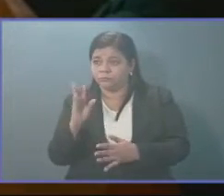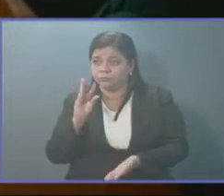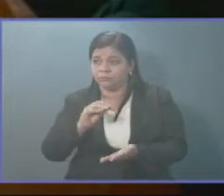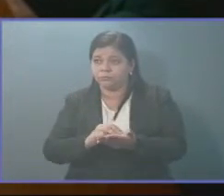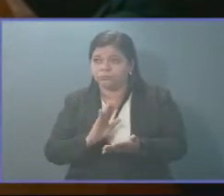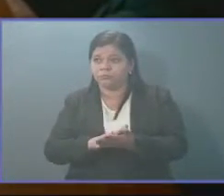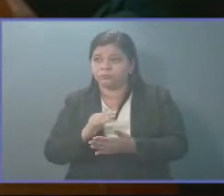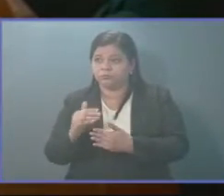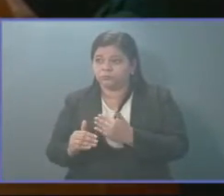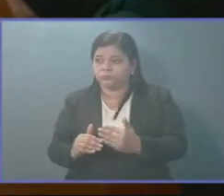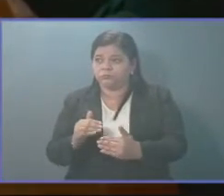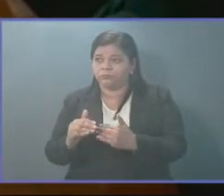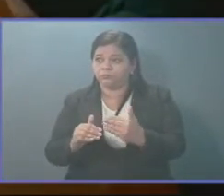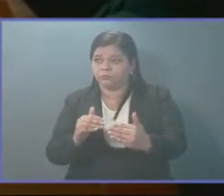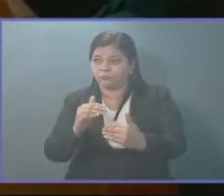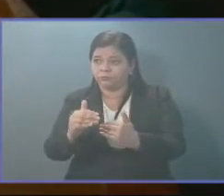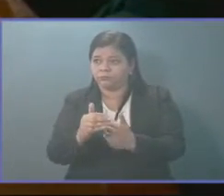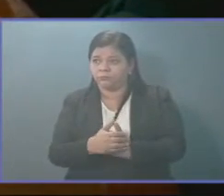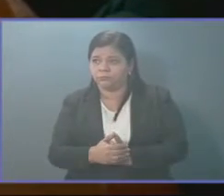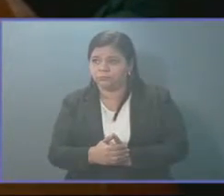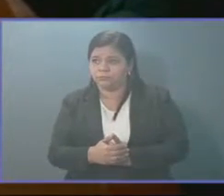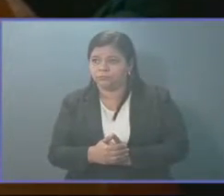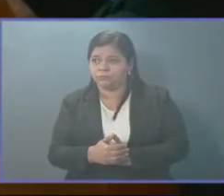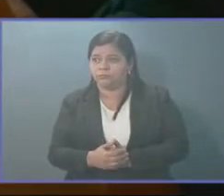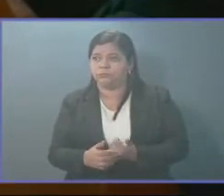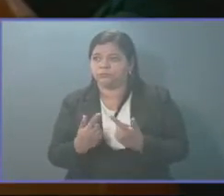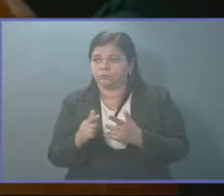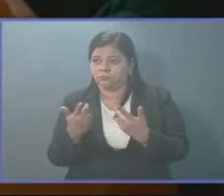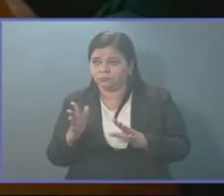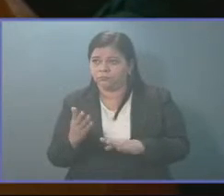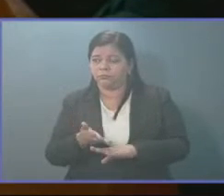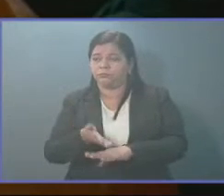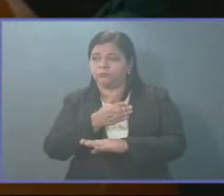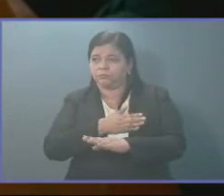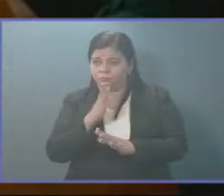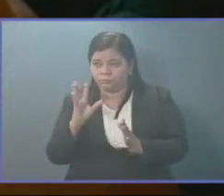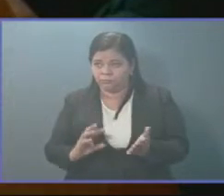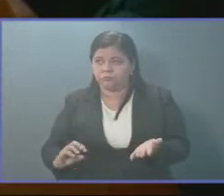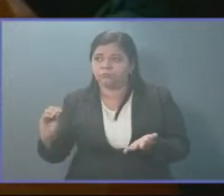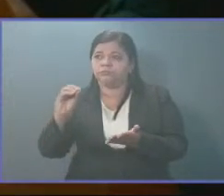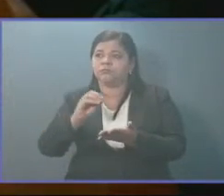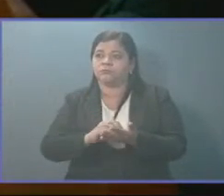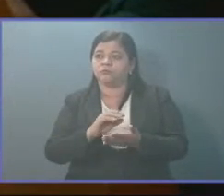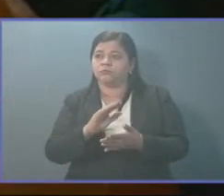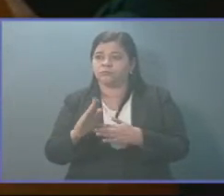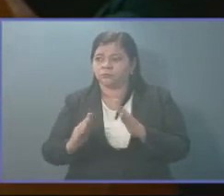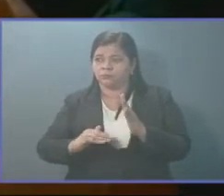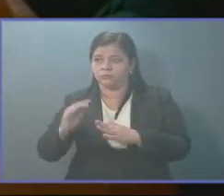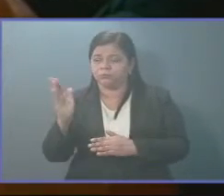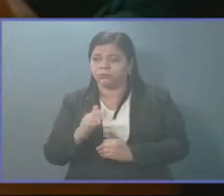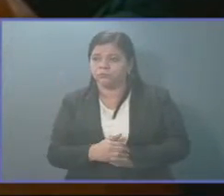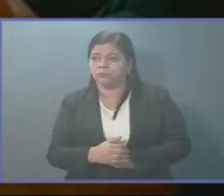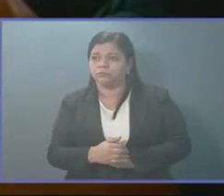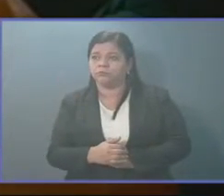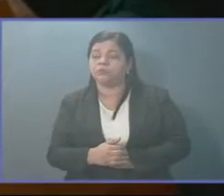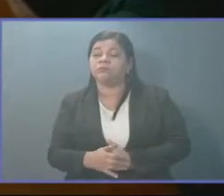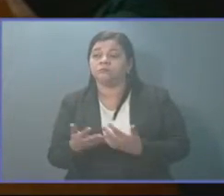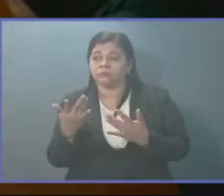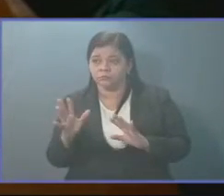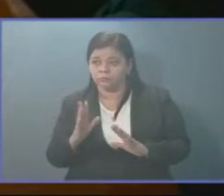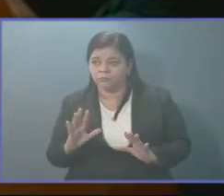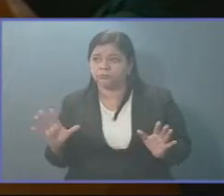proceso. Entonces, todas estas documentaciones aportadas dentro de un proceso también son